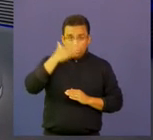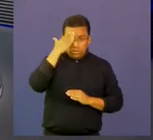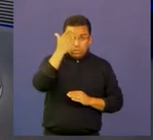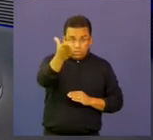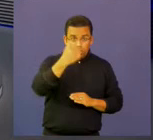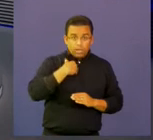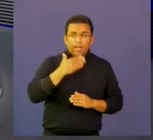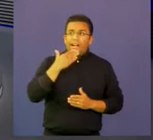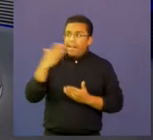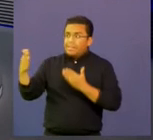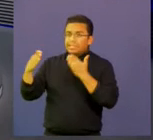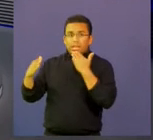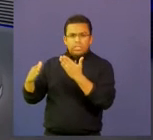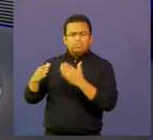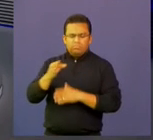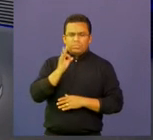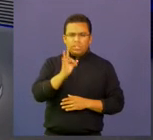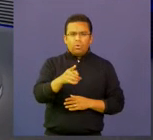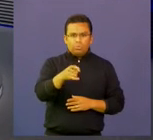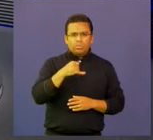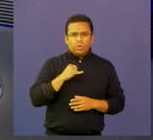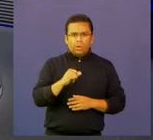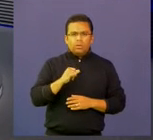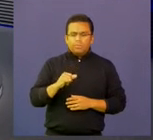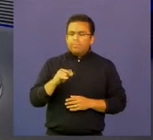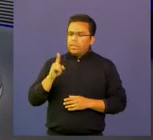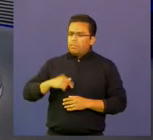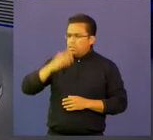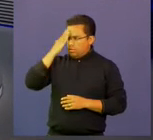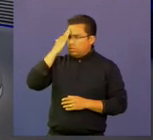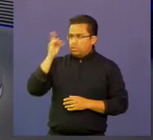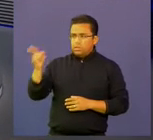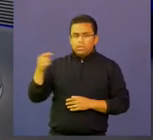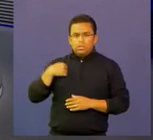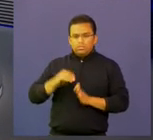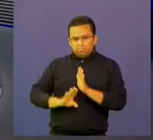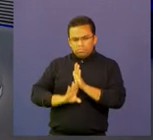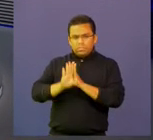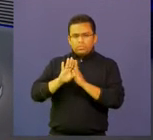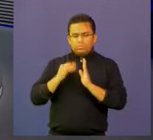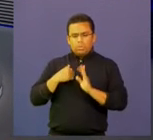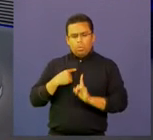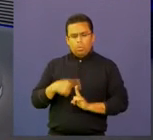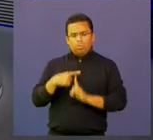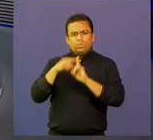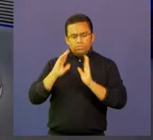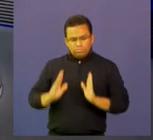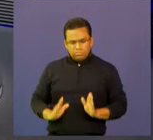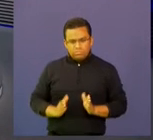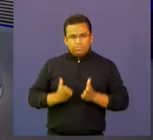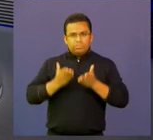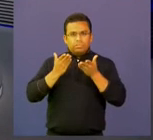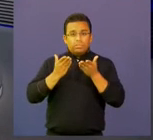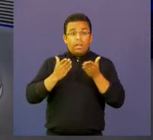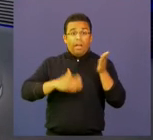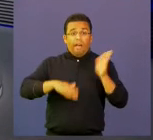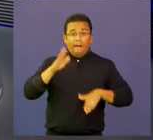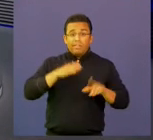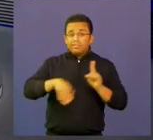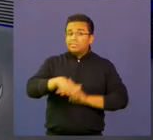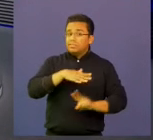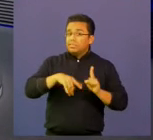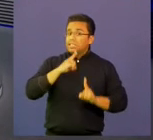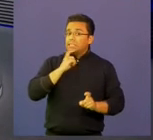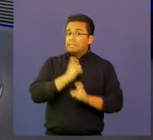agradeciendo sus palabras, porque sé también que es necesario darnos aliento, porque no siempre las situaciones son